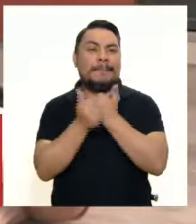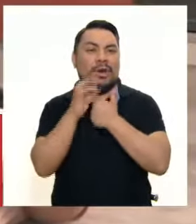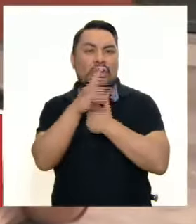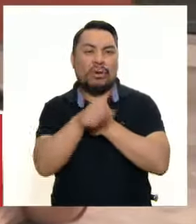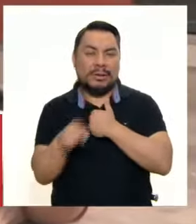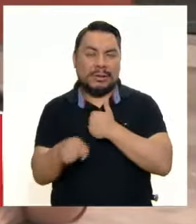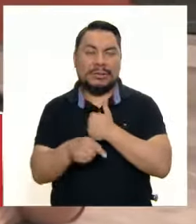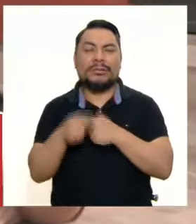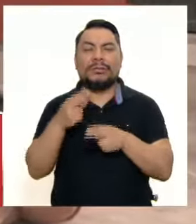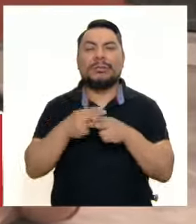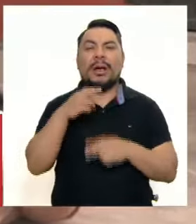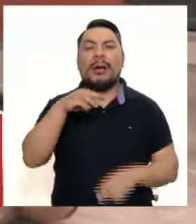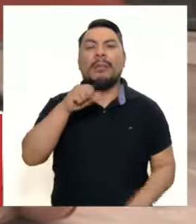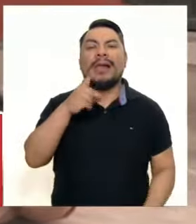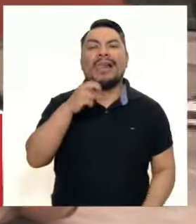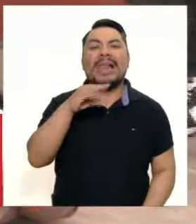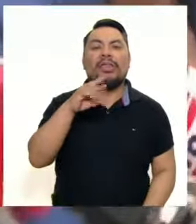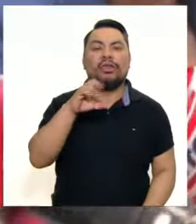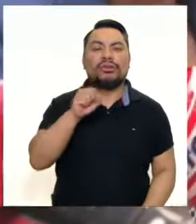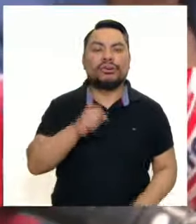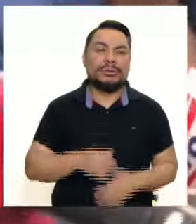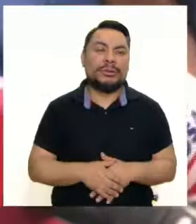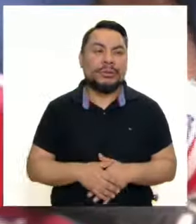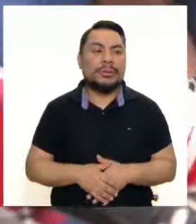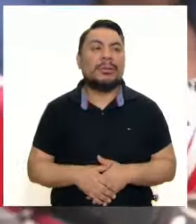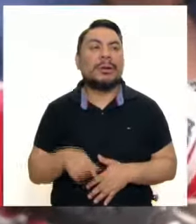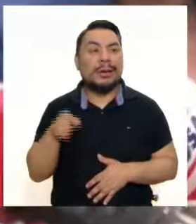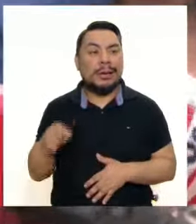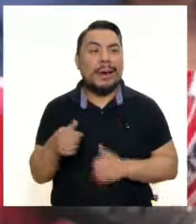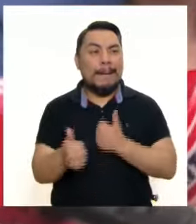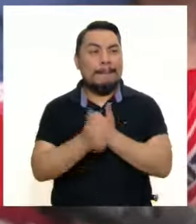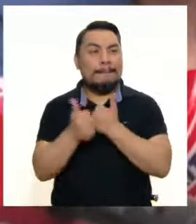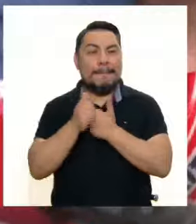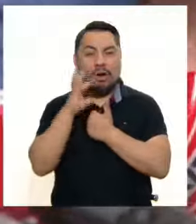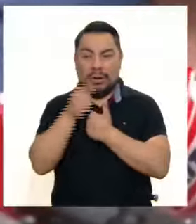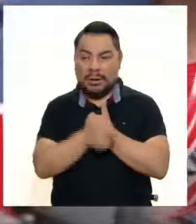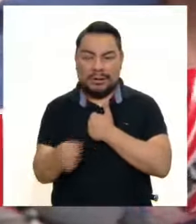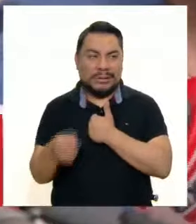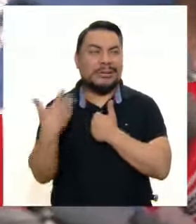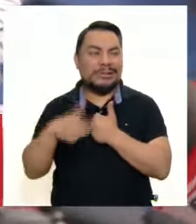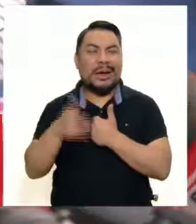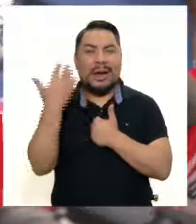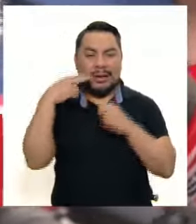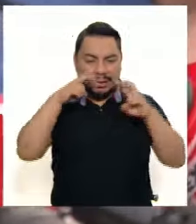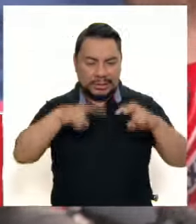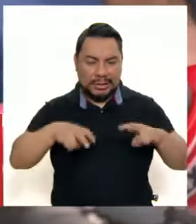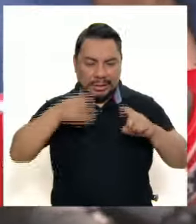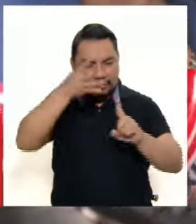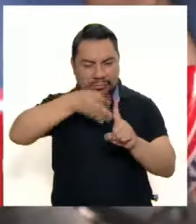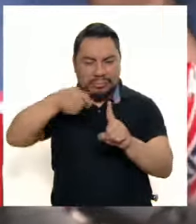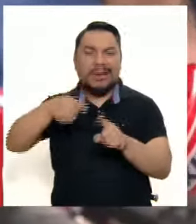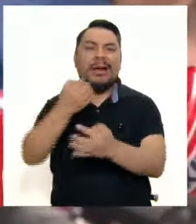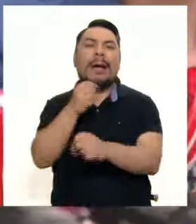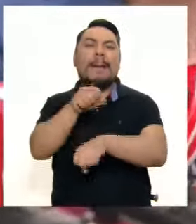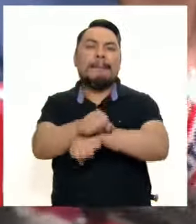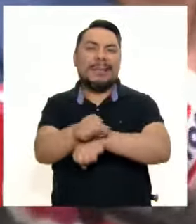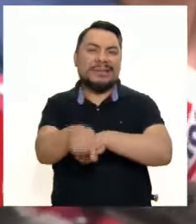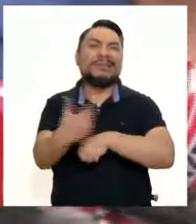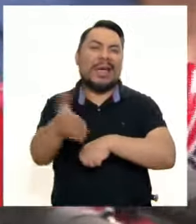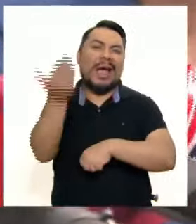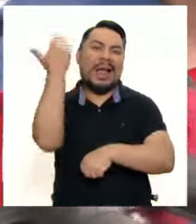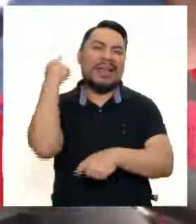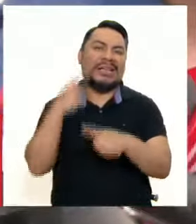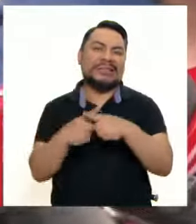asaltantes, los malandros de la zona. Estos tres criminales registran antecedentes. Han estado presos por diversos